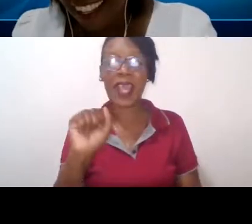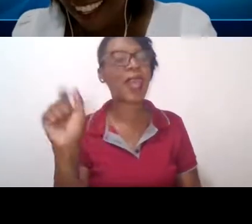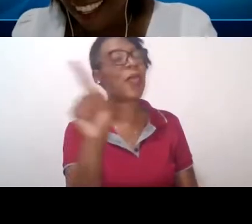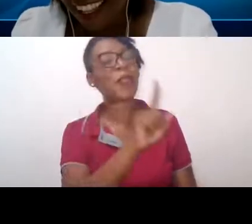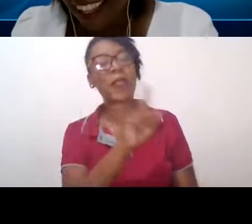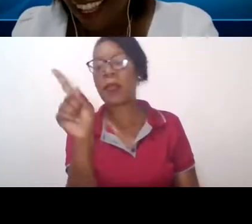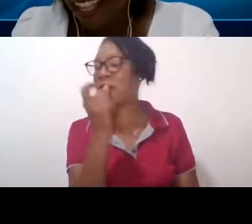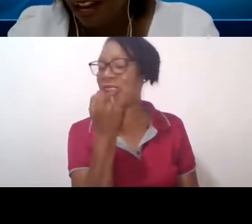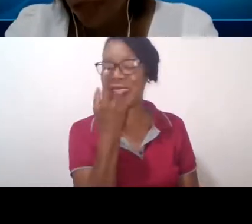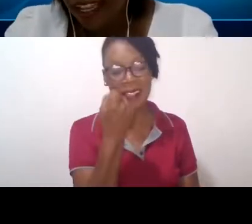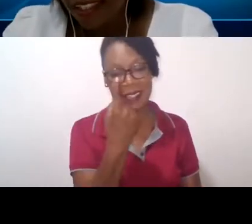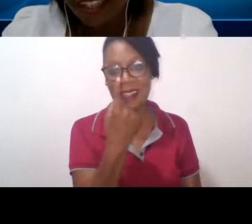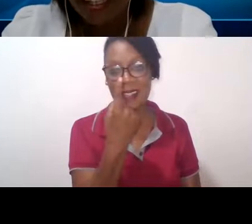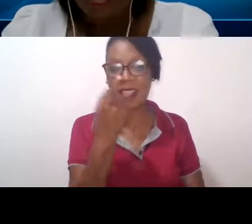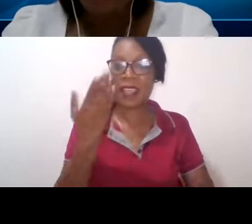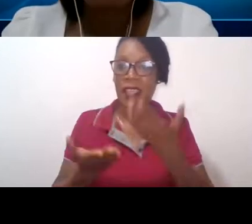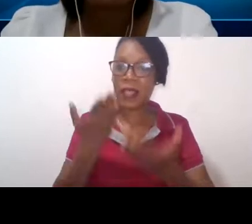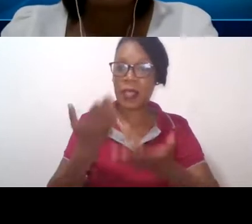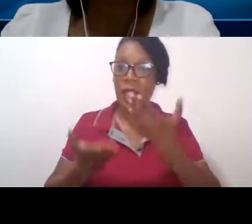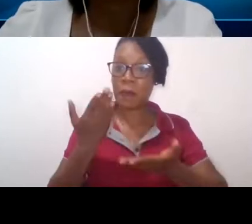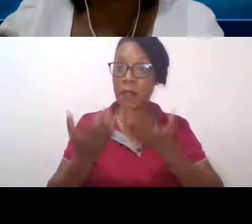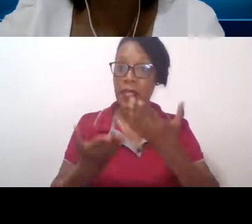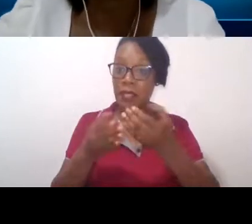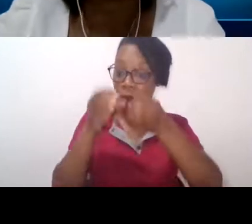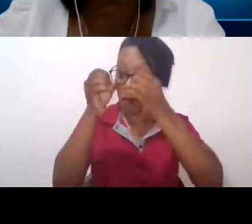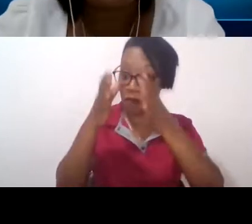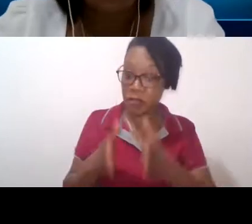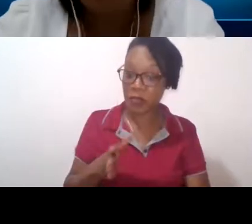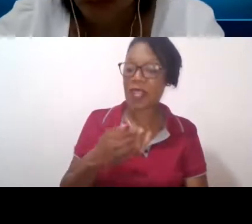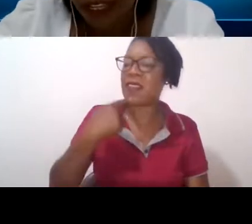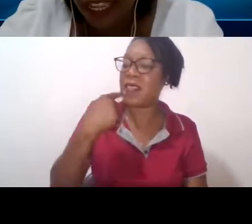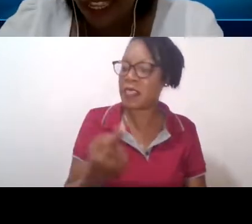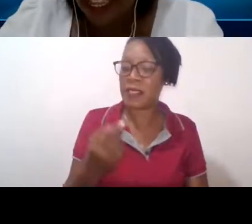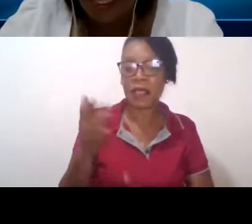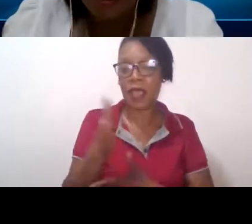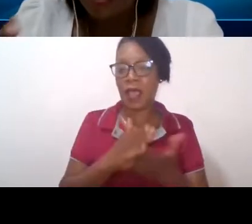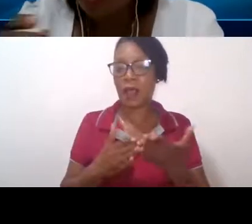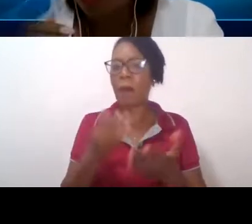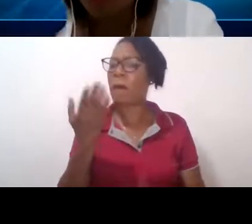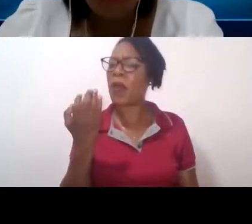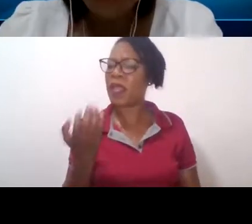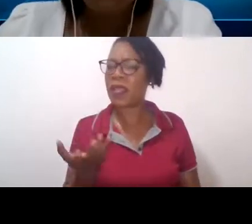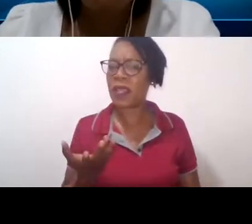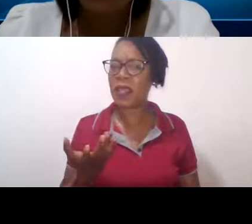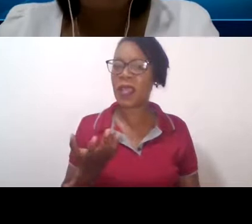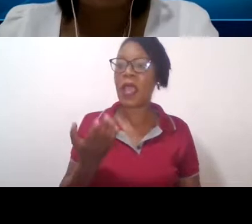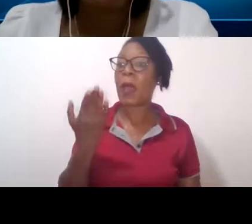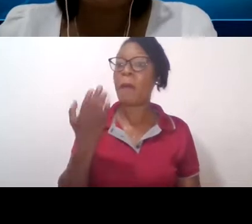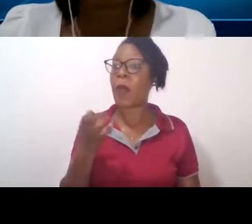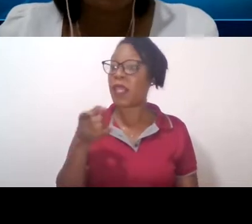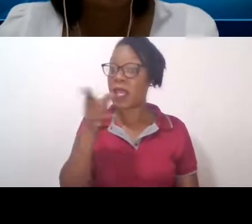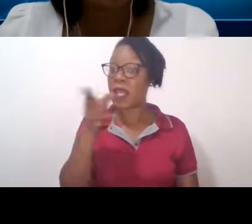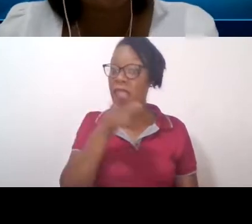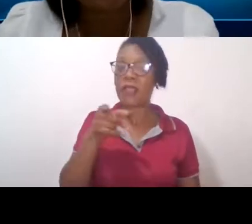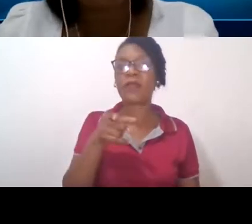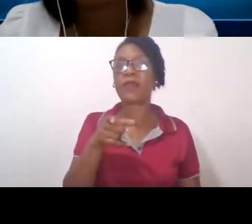entender que tal vez el docente está queriendo decir algo, porque no es capaz, a